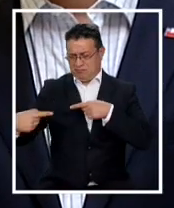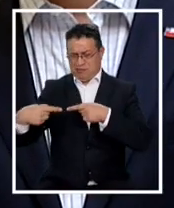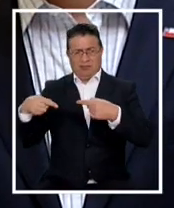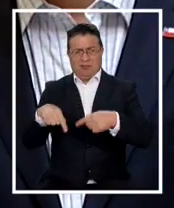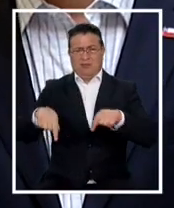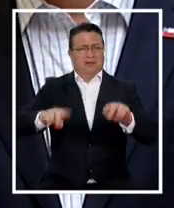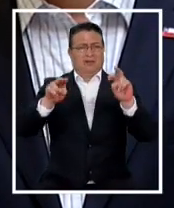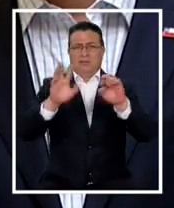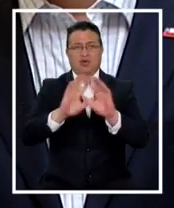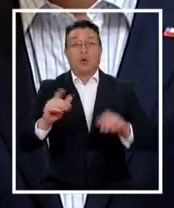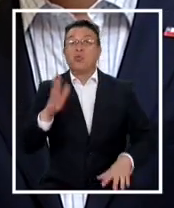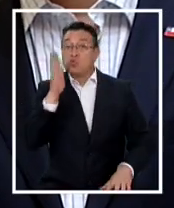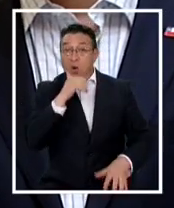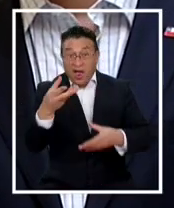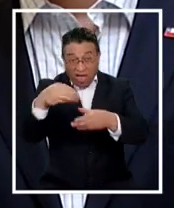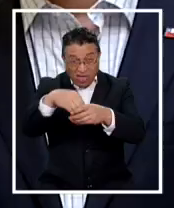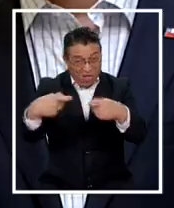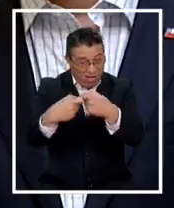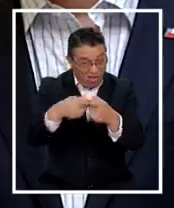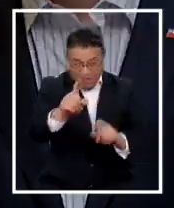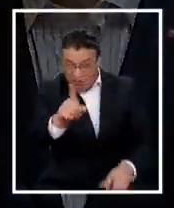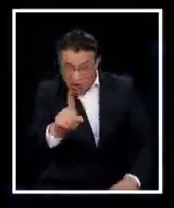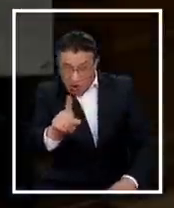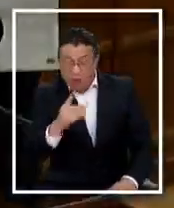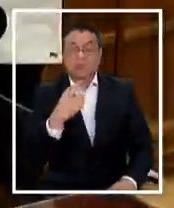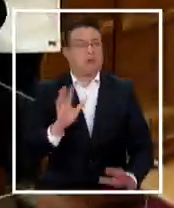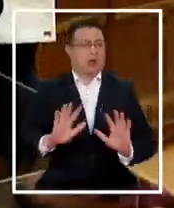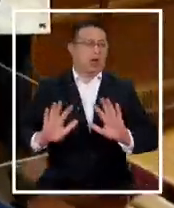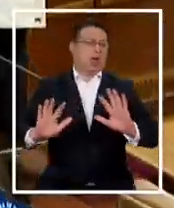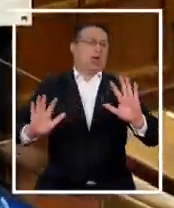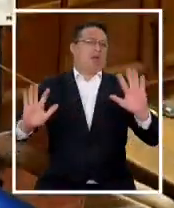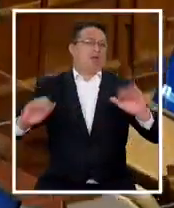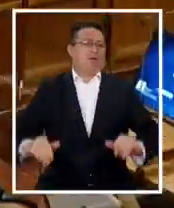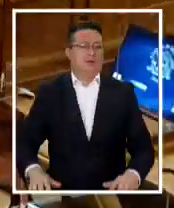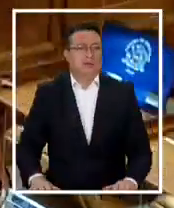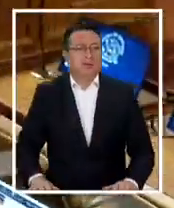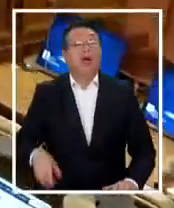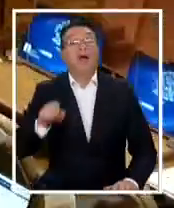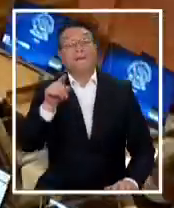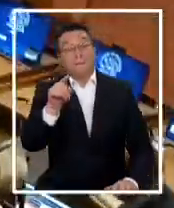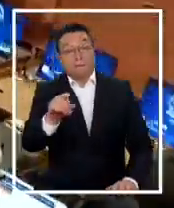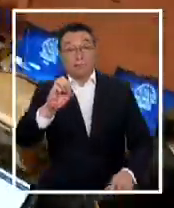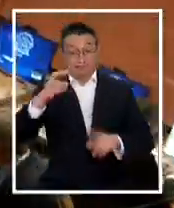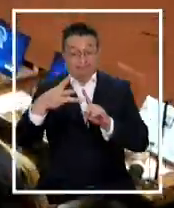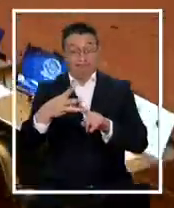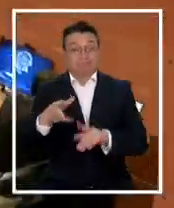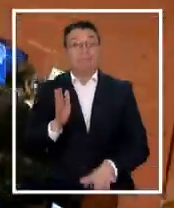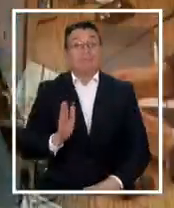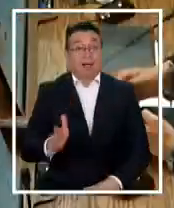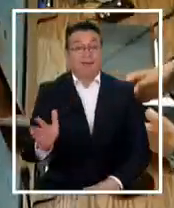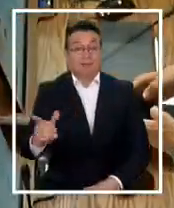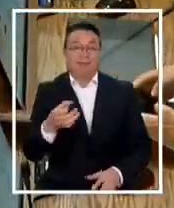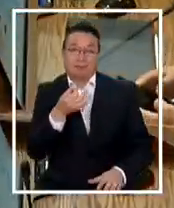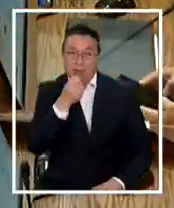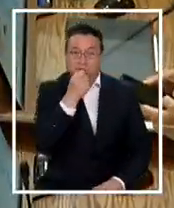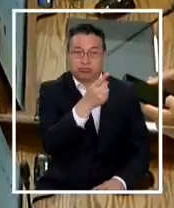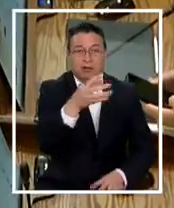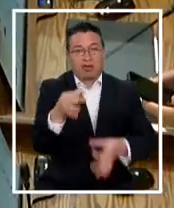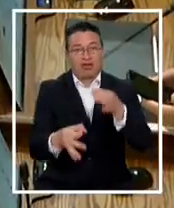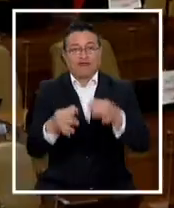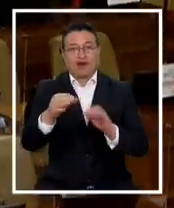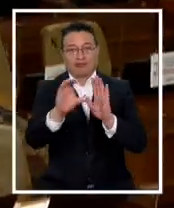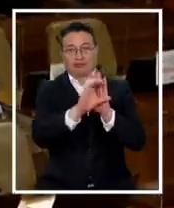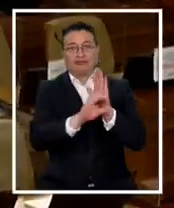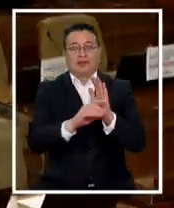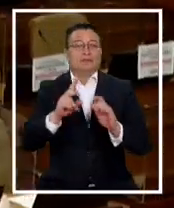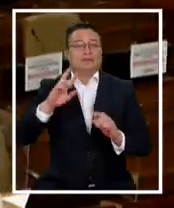ninguna otra materia. No hay molestia, no hay un quiebre. Para nada, para nada. El debate por el tercer retiro continúa y el anuncio de recurrir al TC sin entregar más